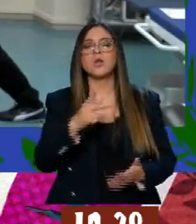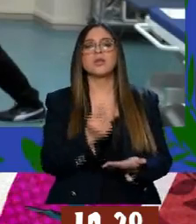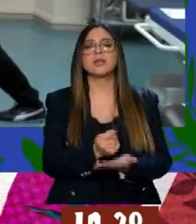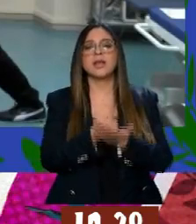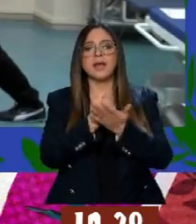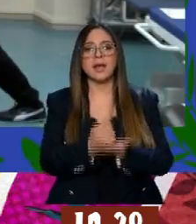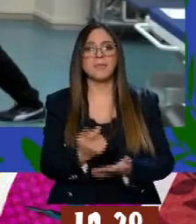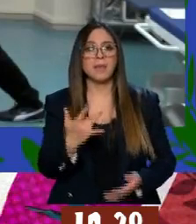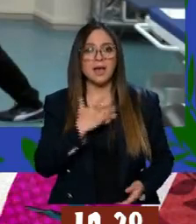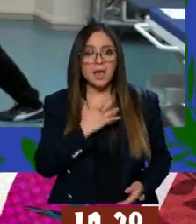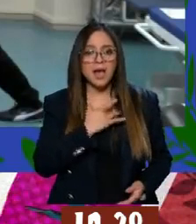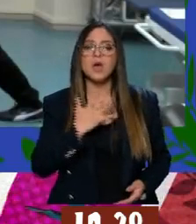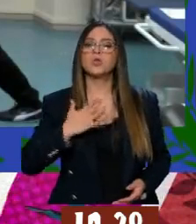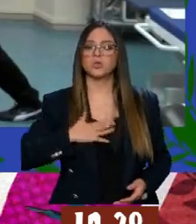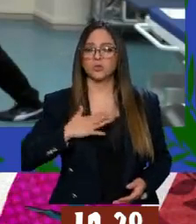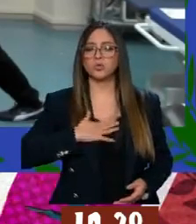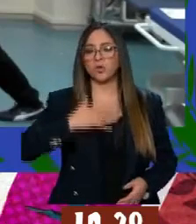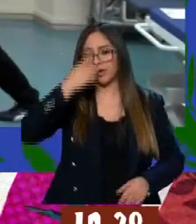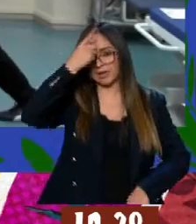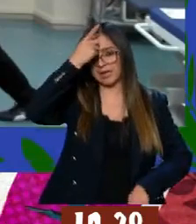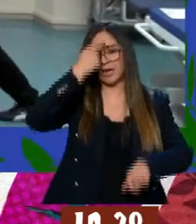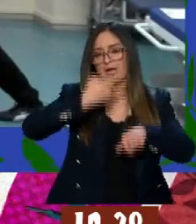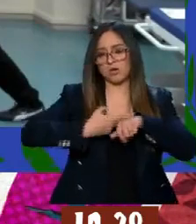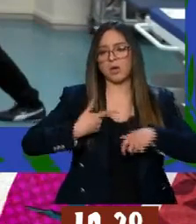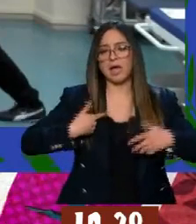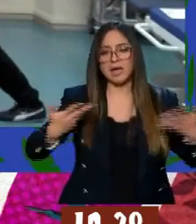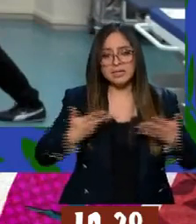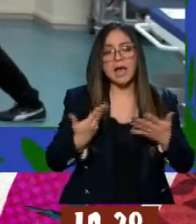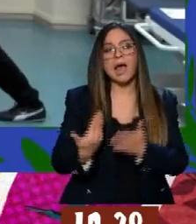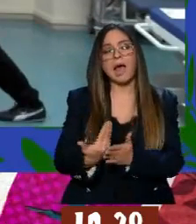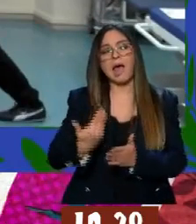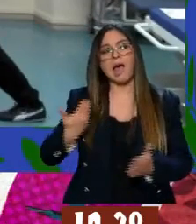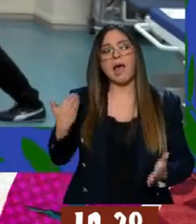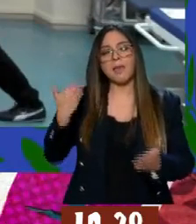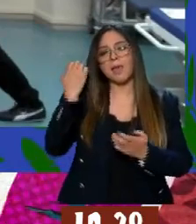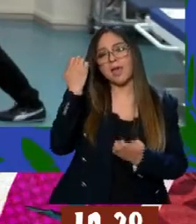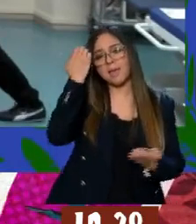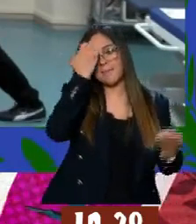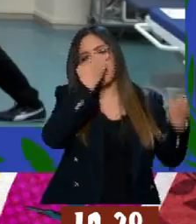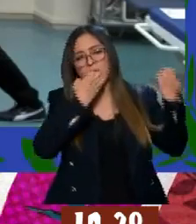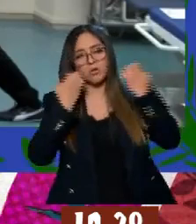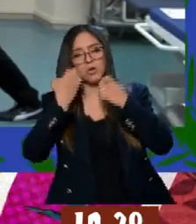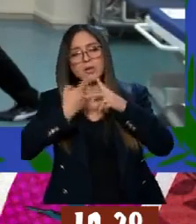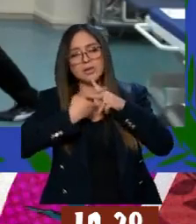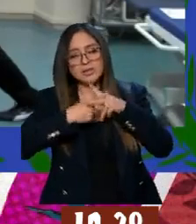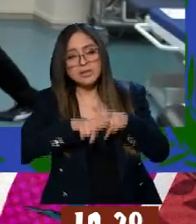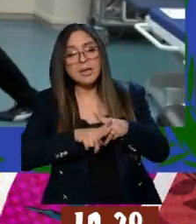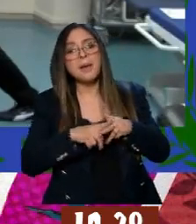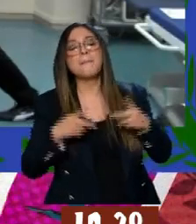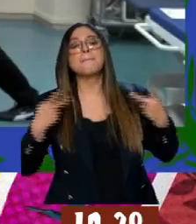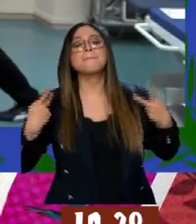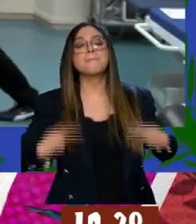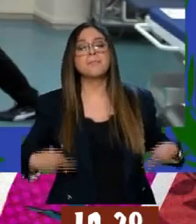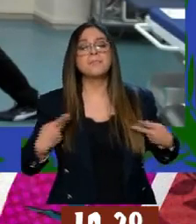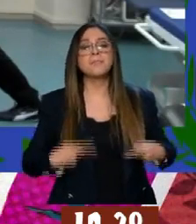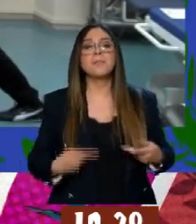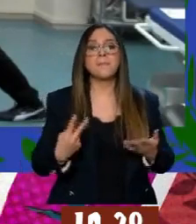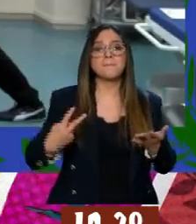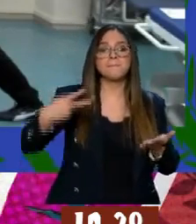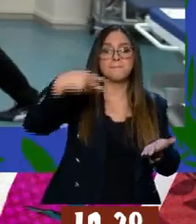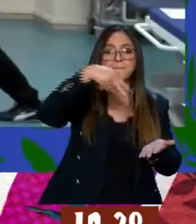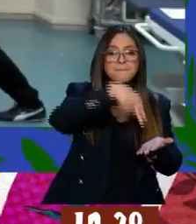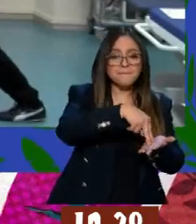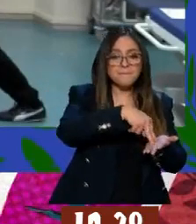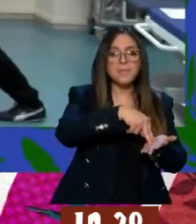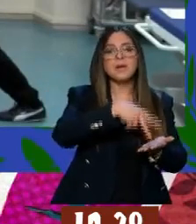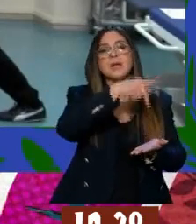donde nosotros nos encargamos de hacer una evaluación inicial. Cuando llega el paciente, generalmente ya llega el paciente obviamente